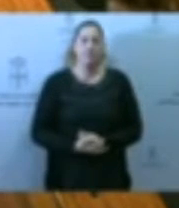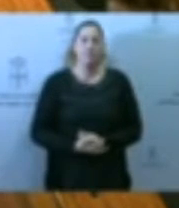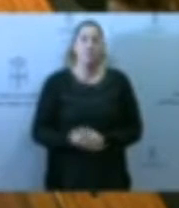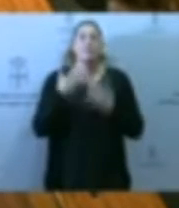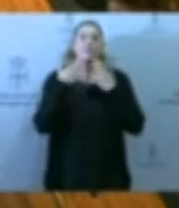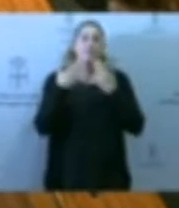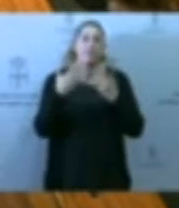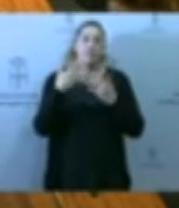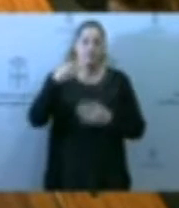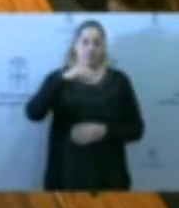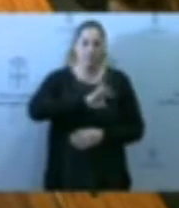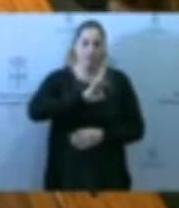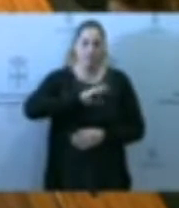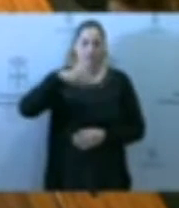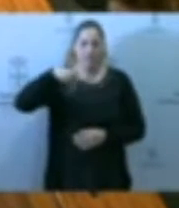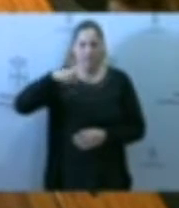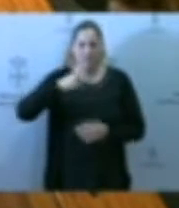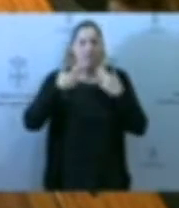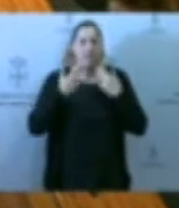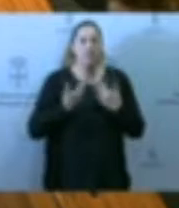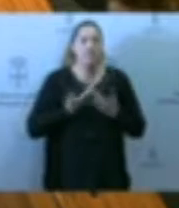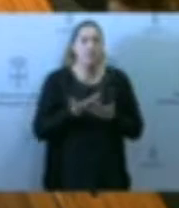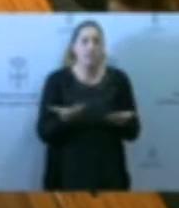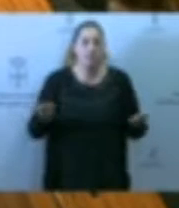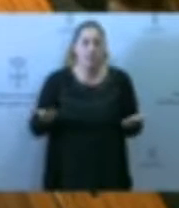Muchas gracias, señor presidente, señorías.